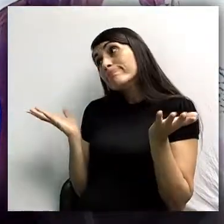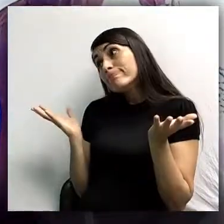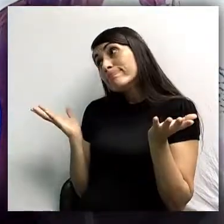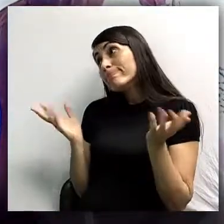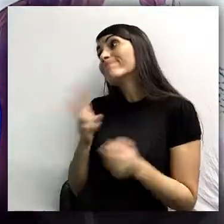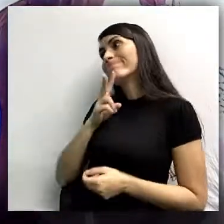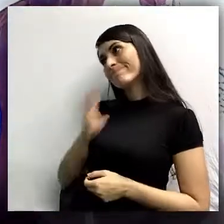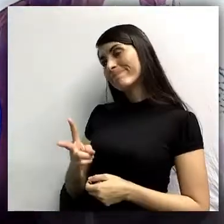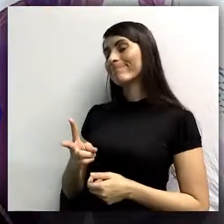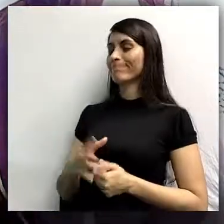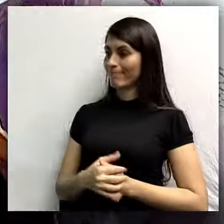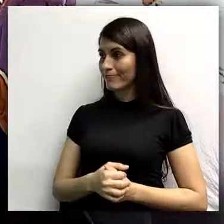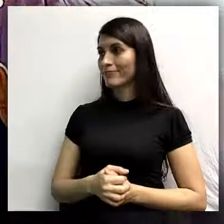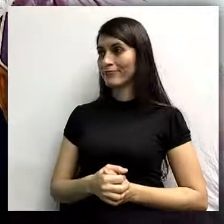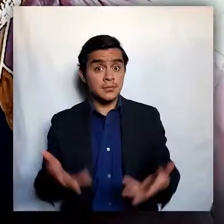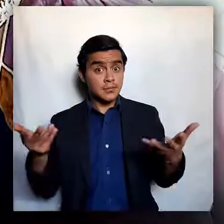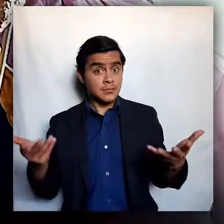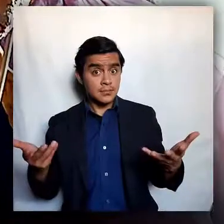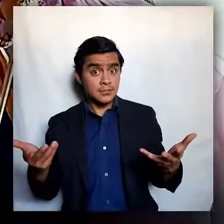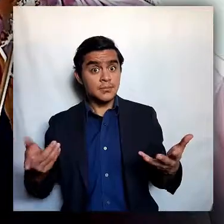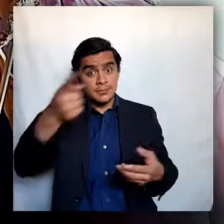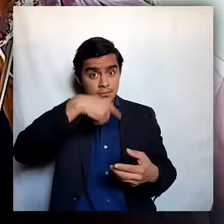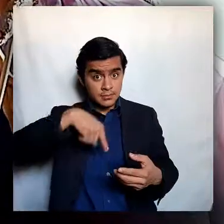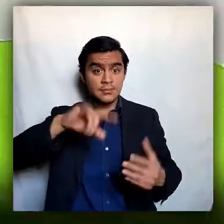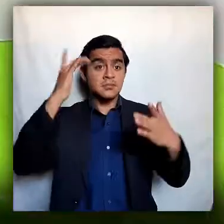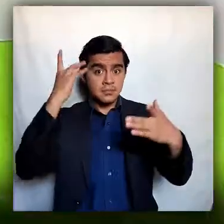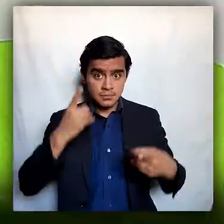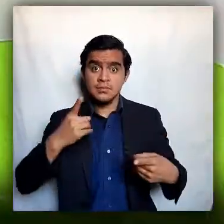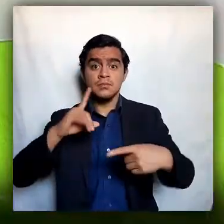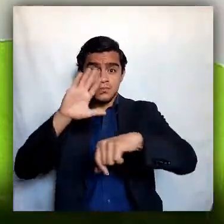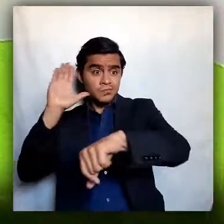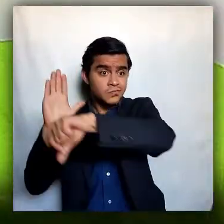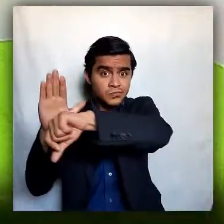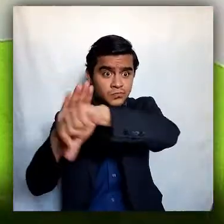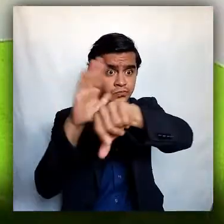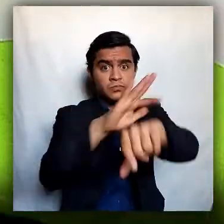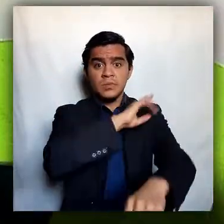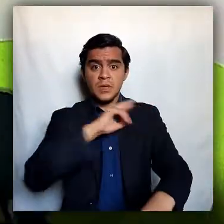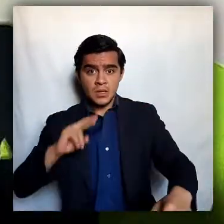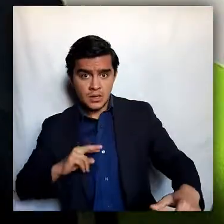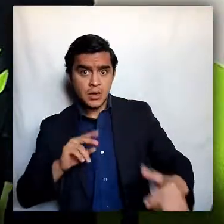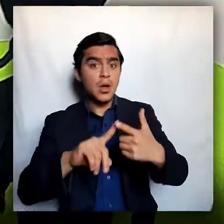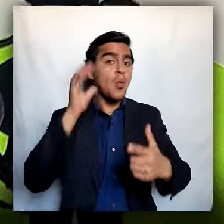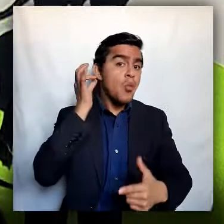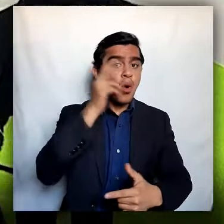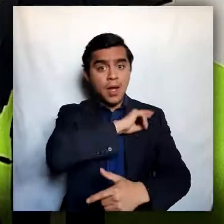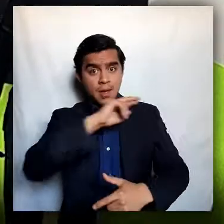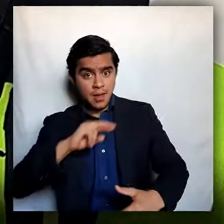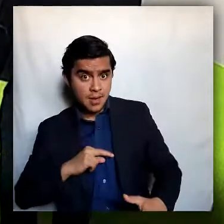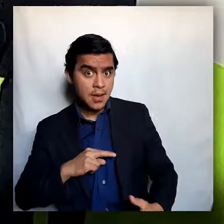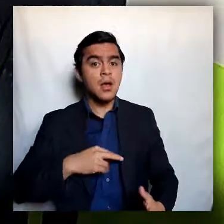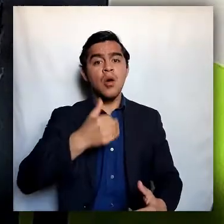Pues es verdad. Entonces decidieron convocar en el palacio a todos los reyes,